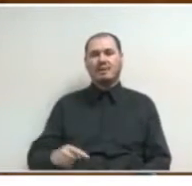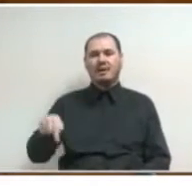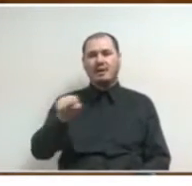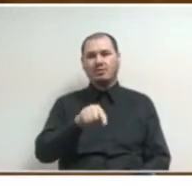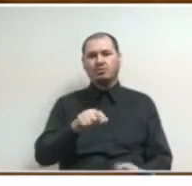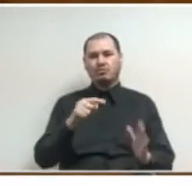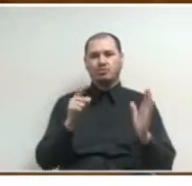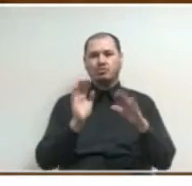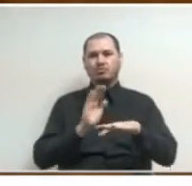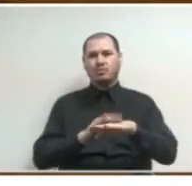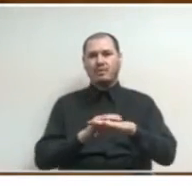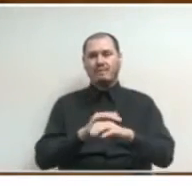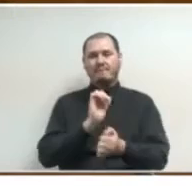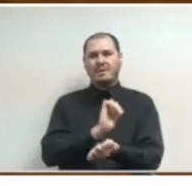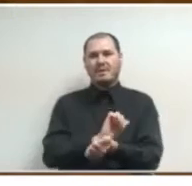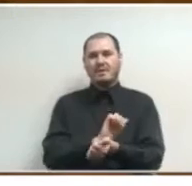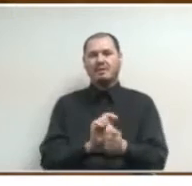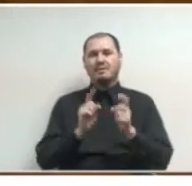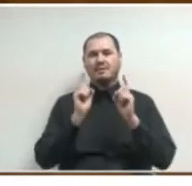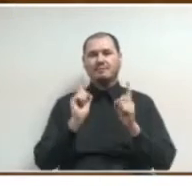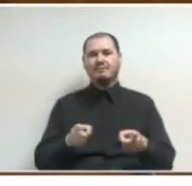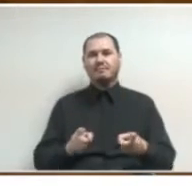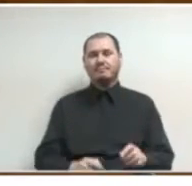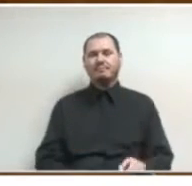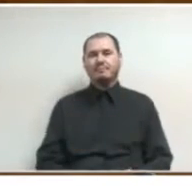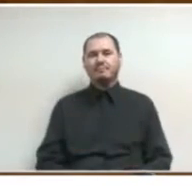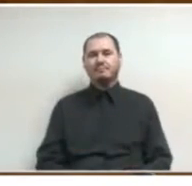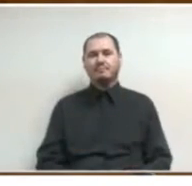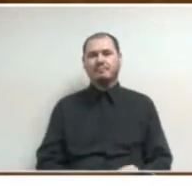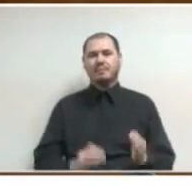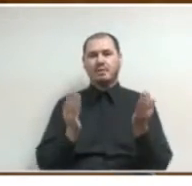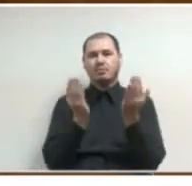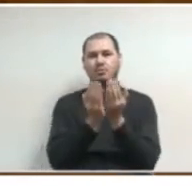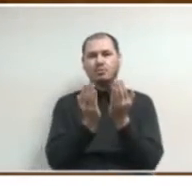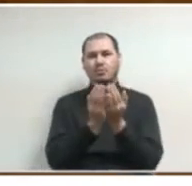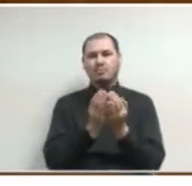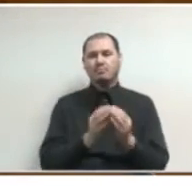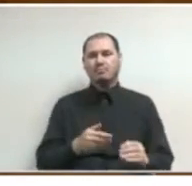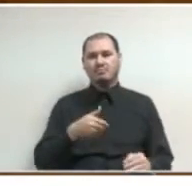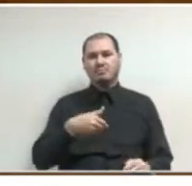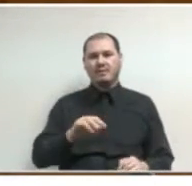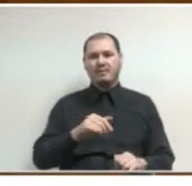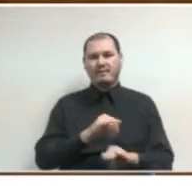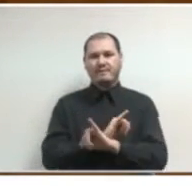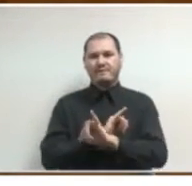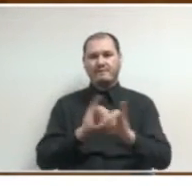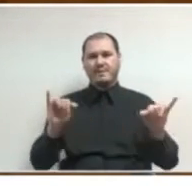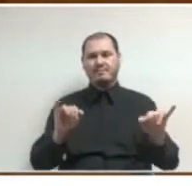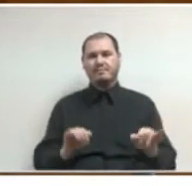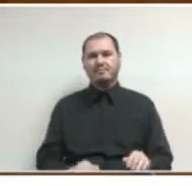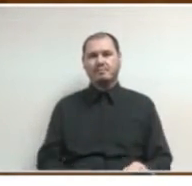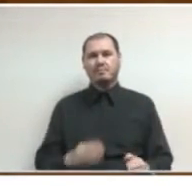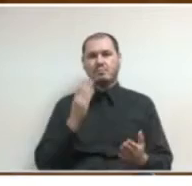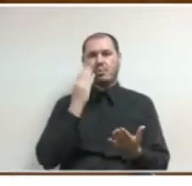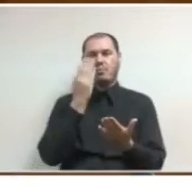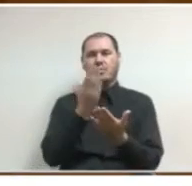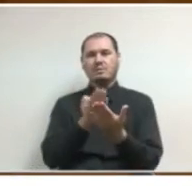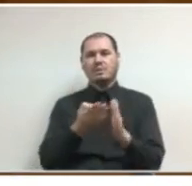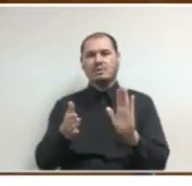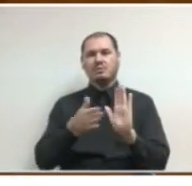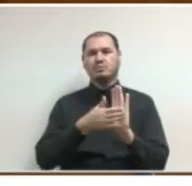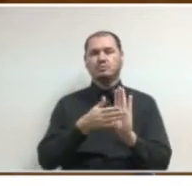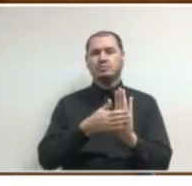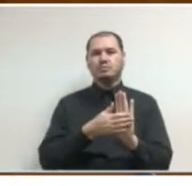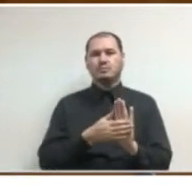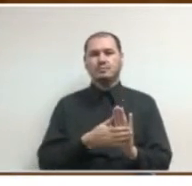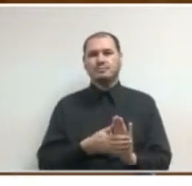a lo que hey, ja, también tenemos en estudio y ya está prácticamente. Ya, ja, Huereco, hay una, pedí un proyecto, le acordaba.